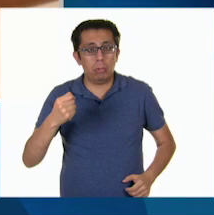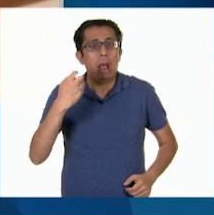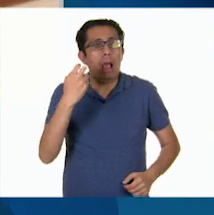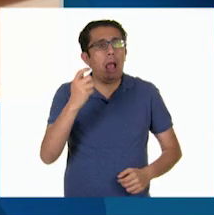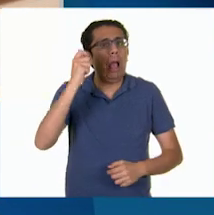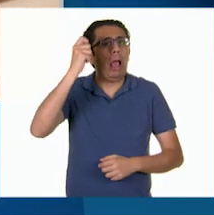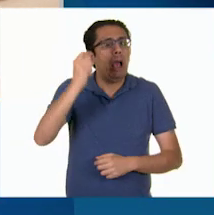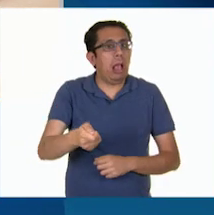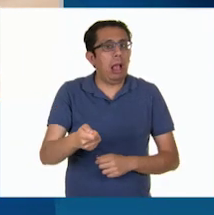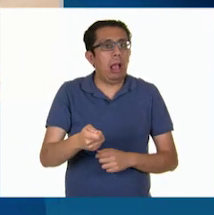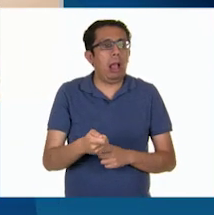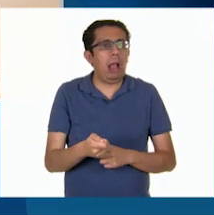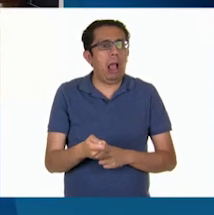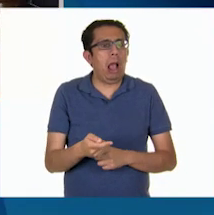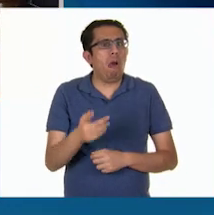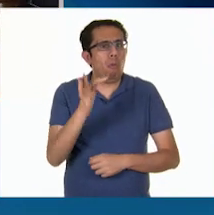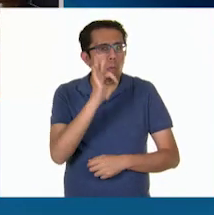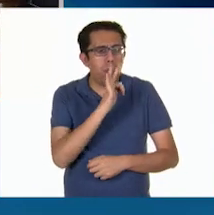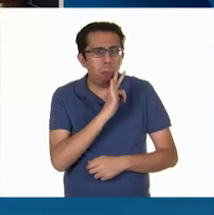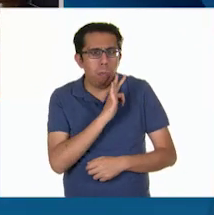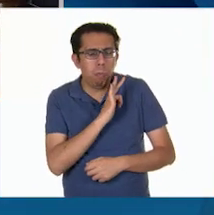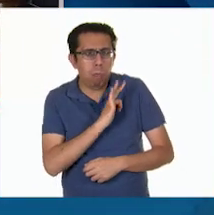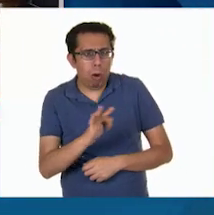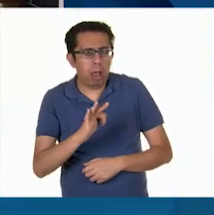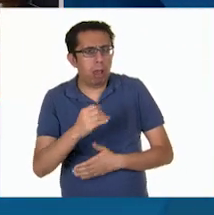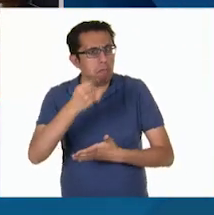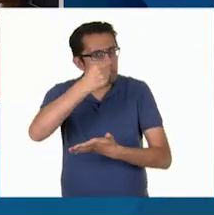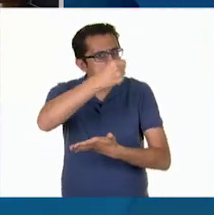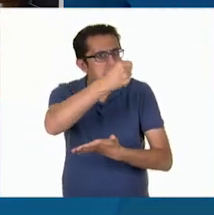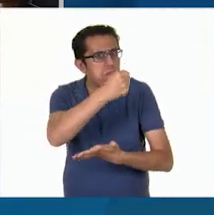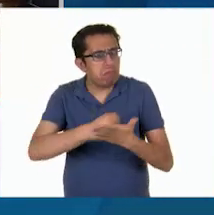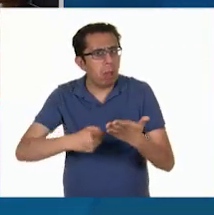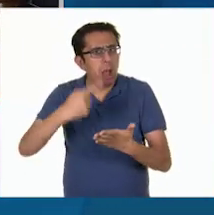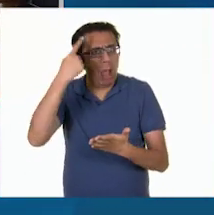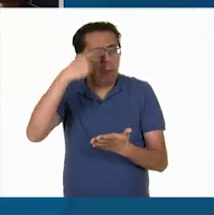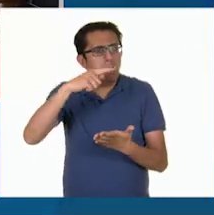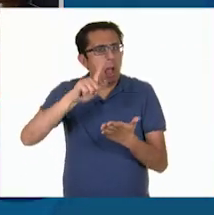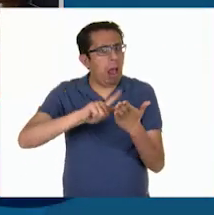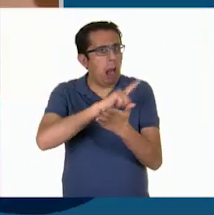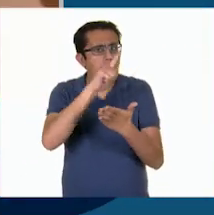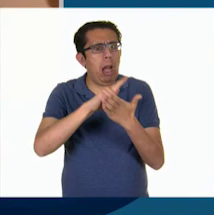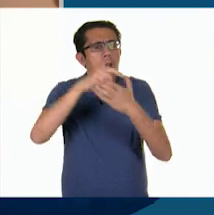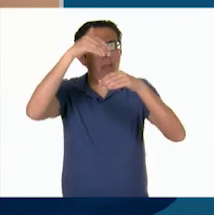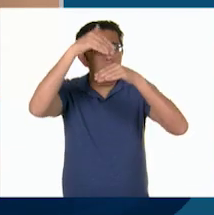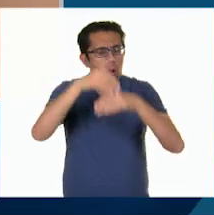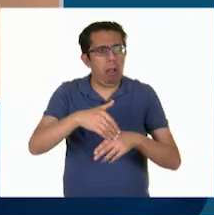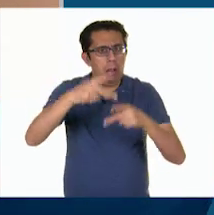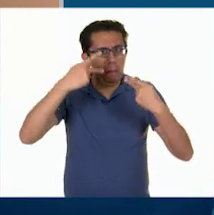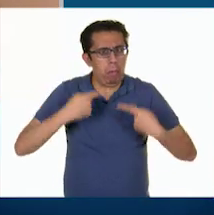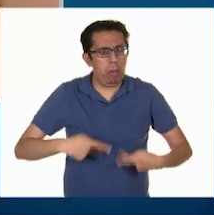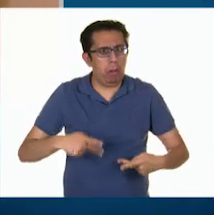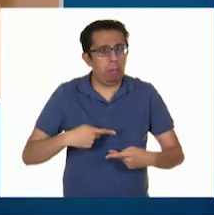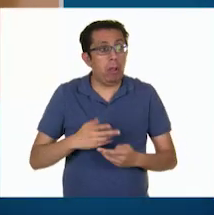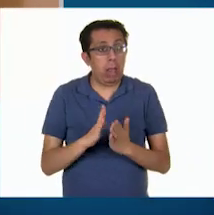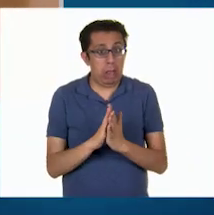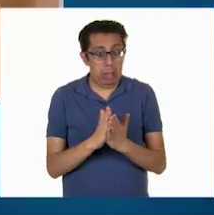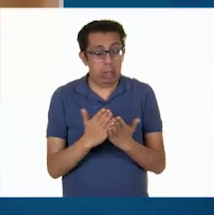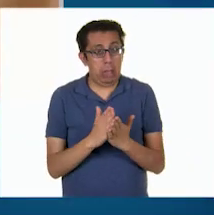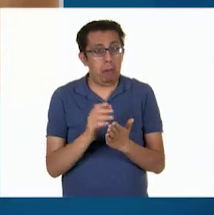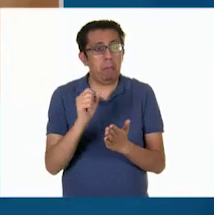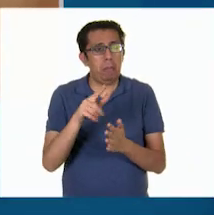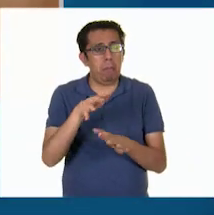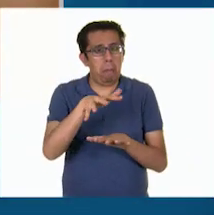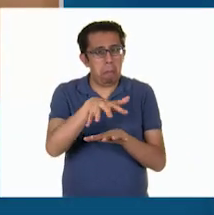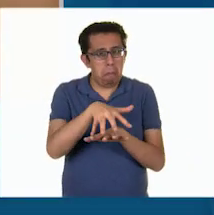ejemplo, representa la capacidad de coerción para imponer las decisiones que adopta. El libro a sus pies y sus pies